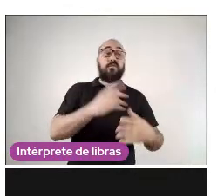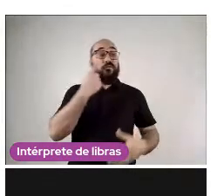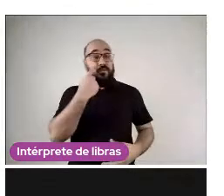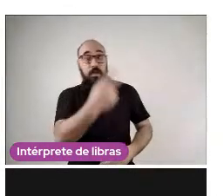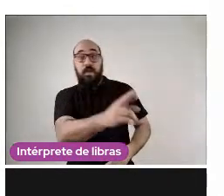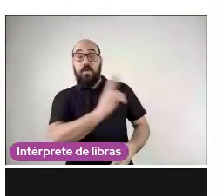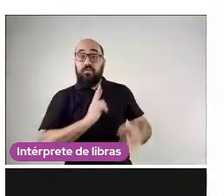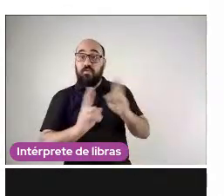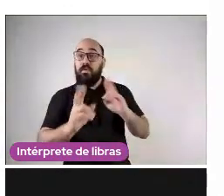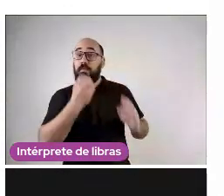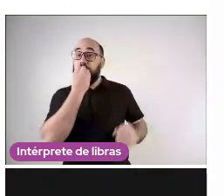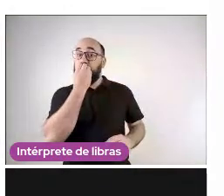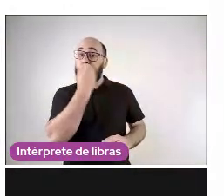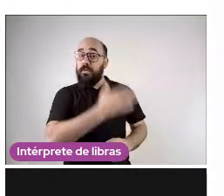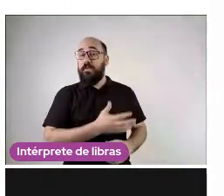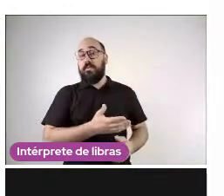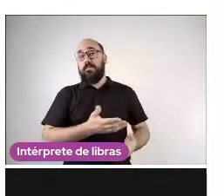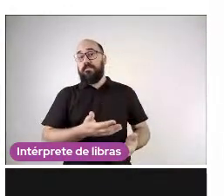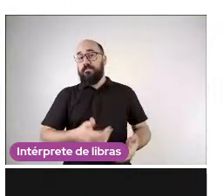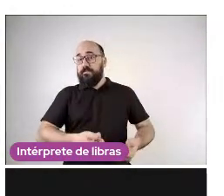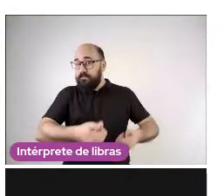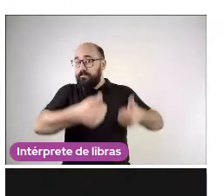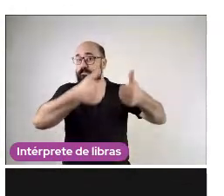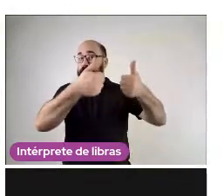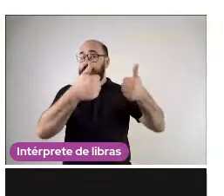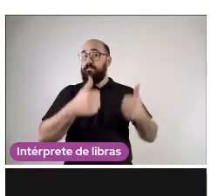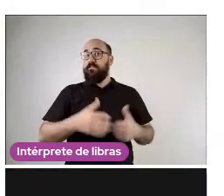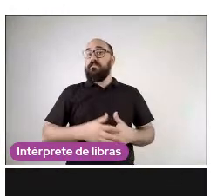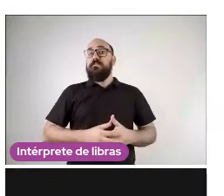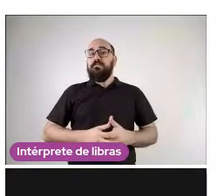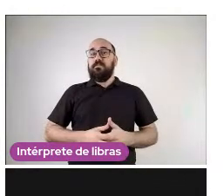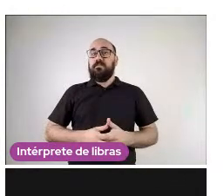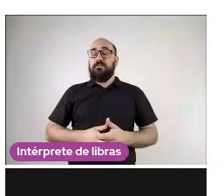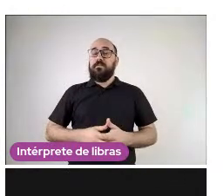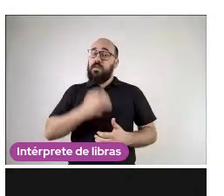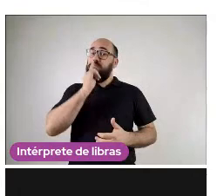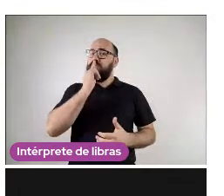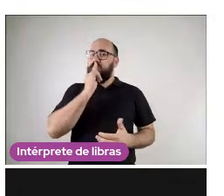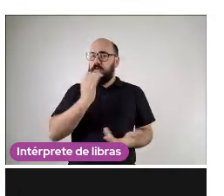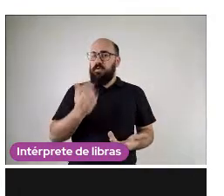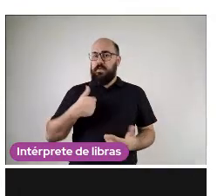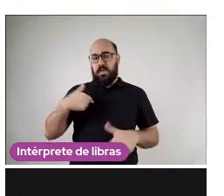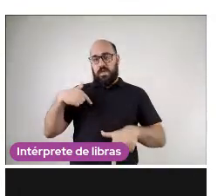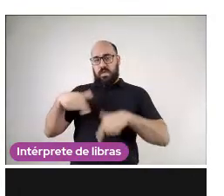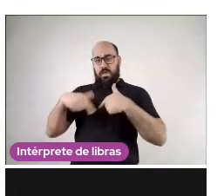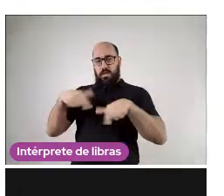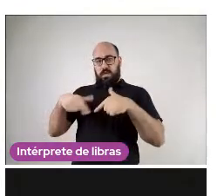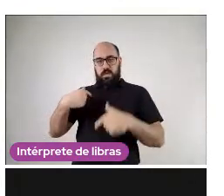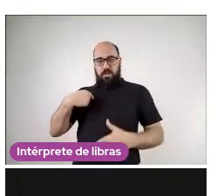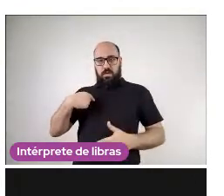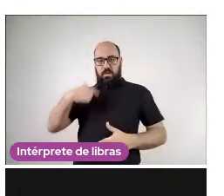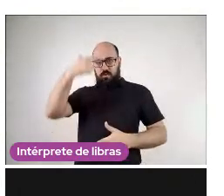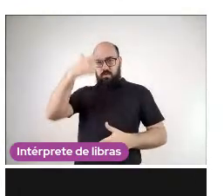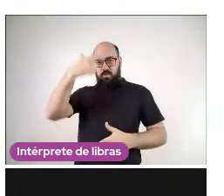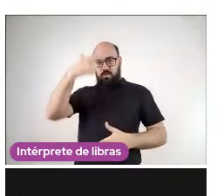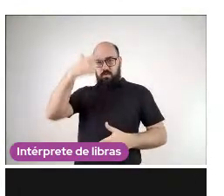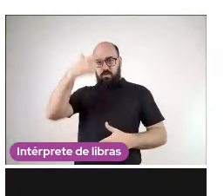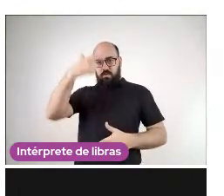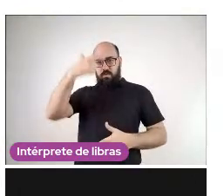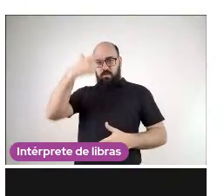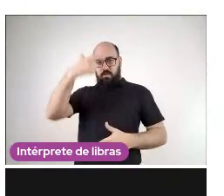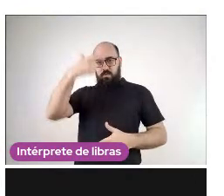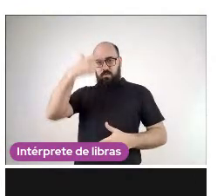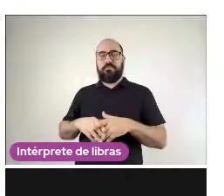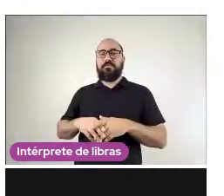marinas protegidas o diciendo no puedes pescar esta especie porque está en peligro de extinción, pero los habitantes de esa zona, de esa